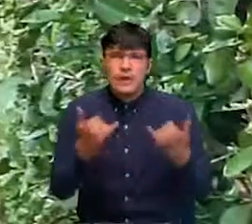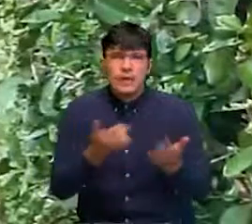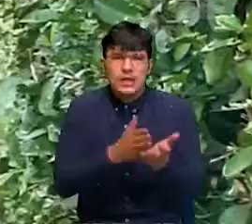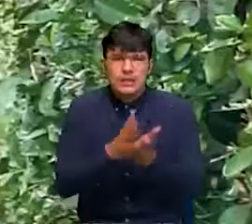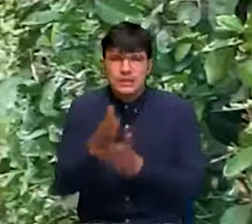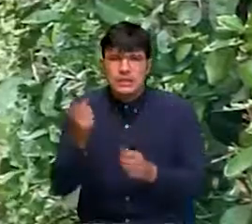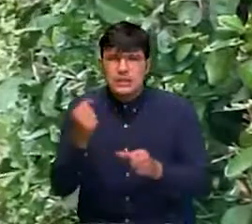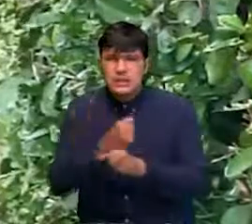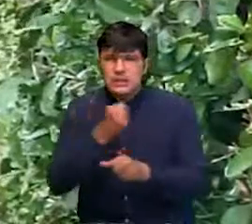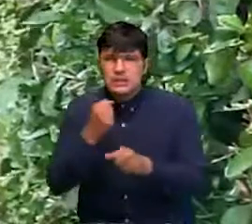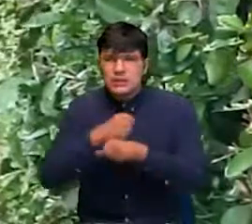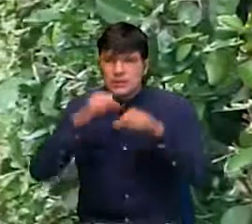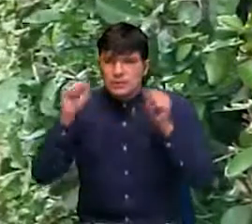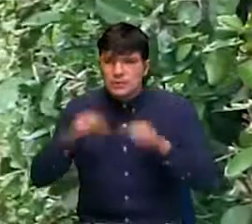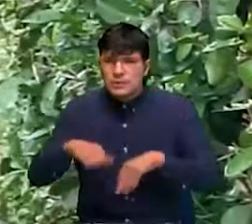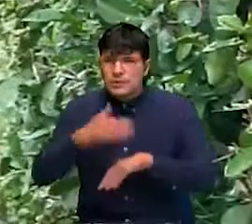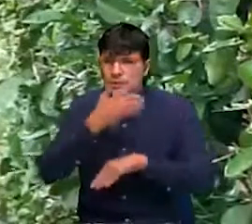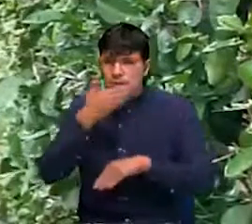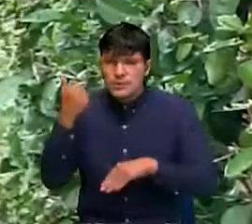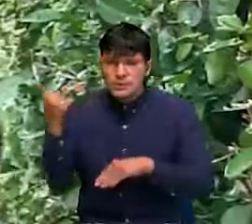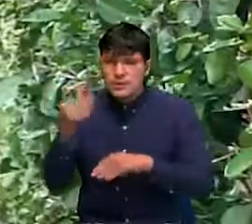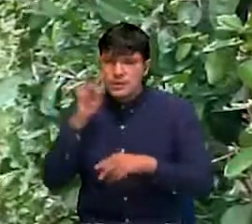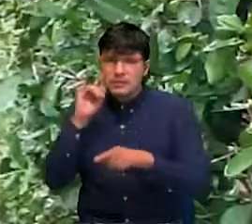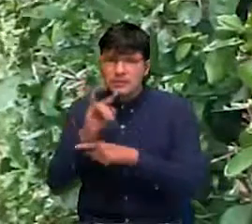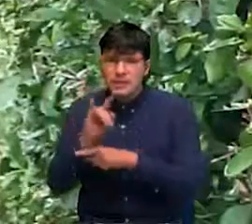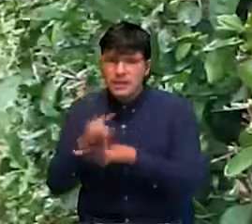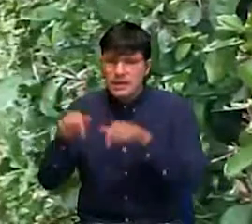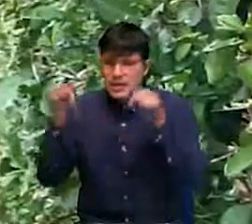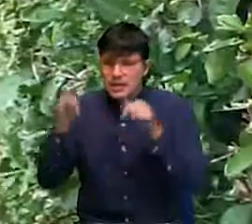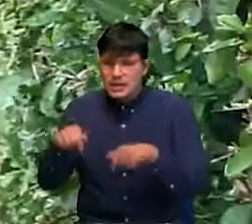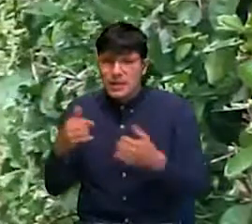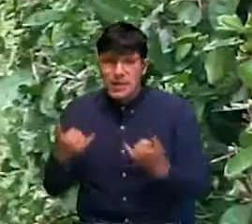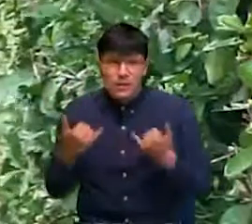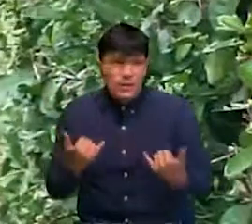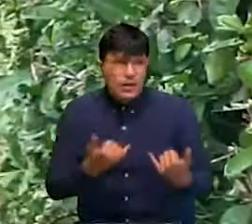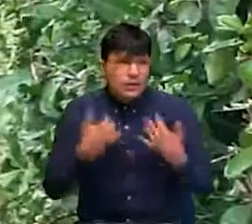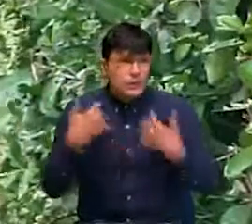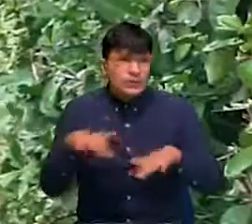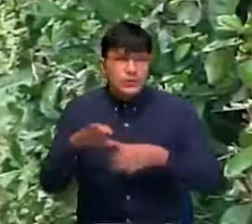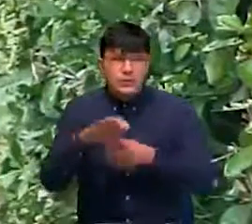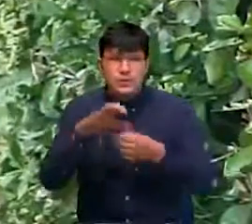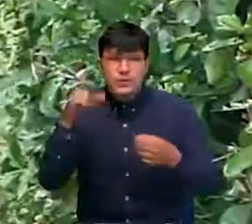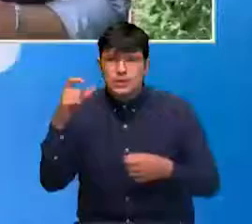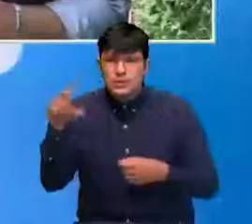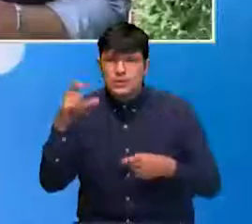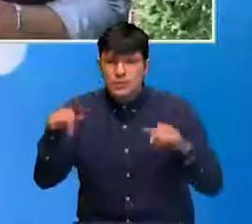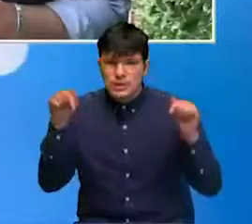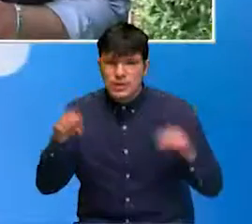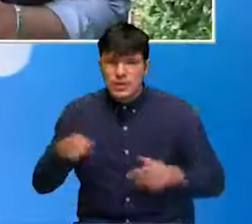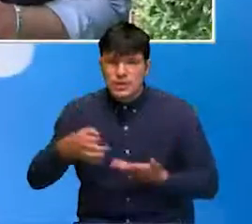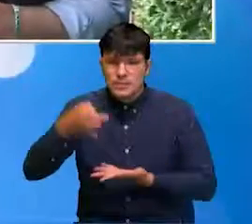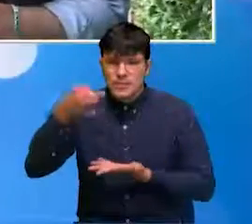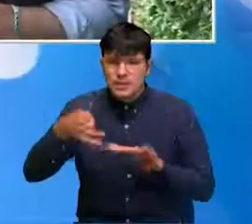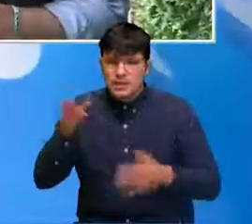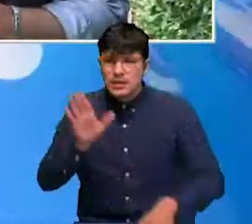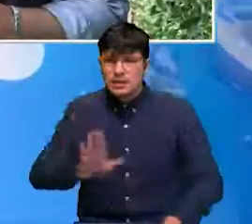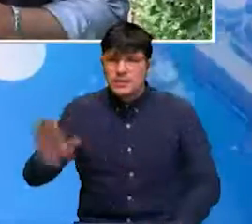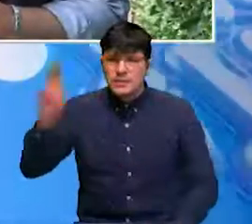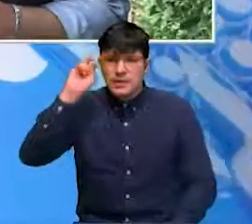poder mejorar la percepción de seguridad que viven hoy por hoy los cucuteños aquí en la capital del norte de Santander.